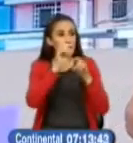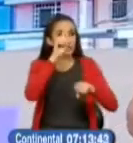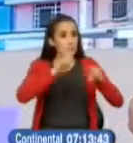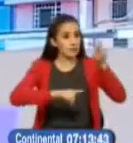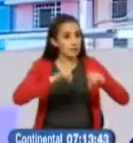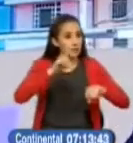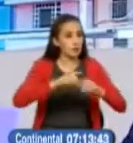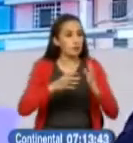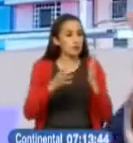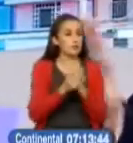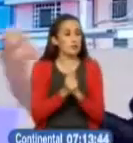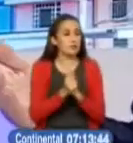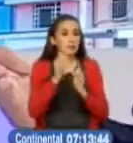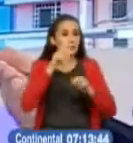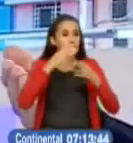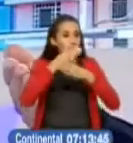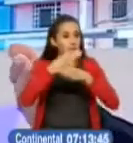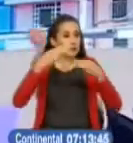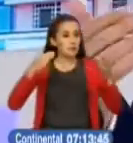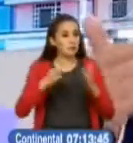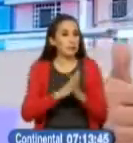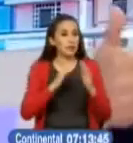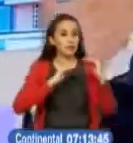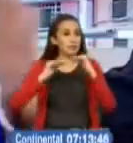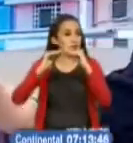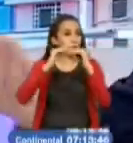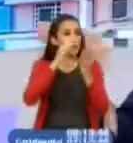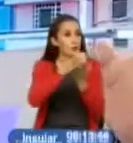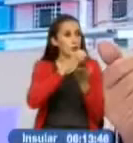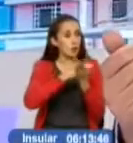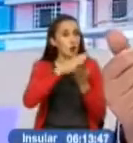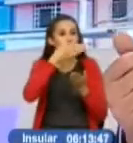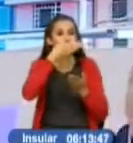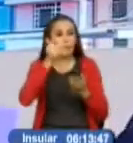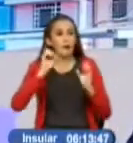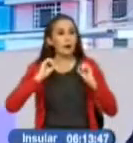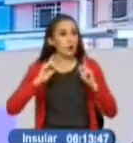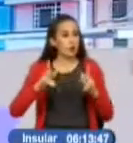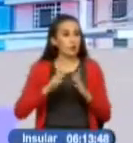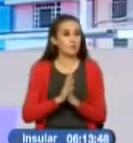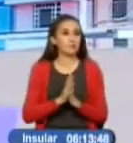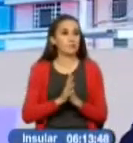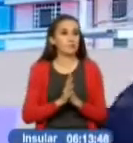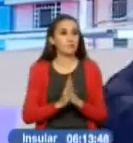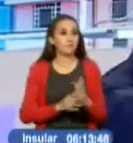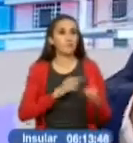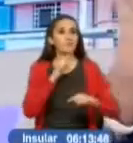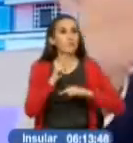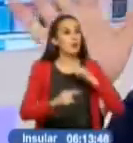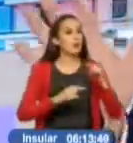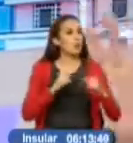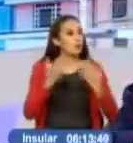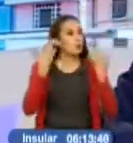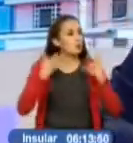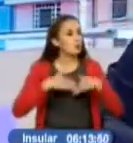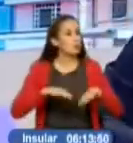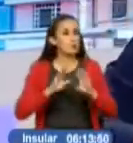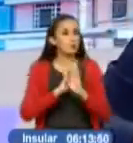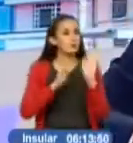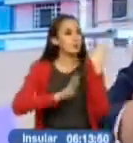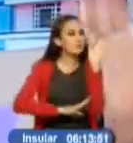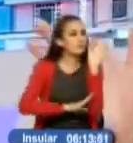de las materias, vamos a trabajar nivelación y propedéuticos para mejorar su oportunidad. De tal manera que con esto estamos desarrollando